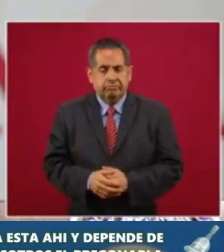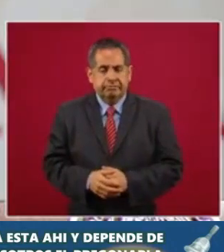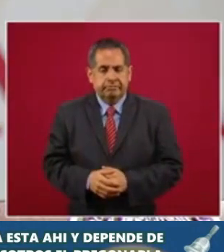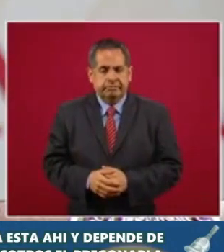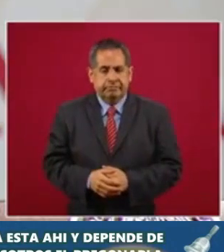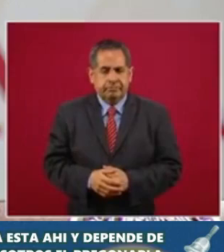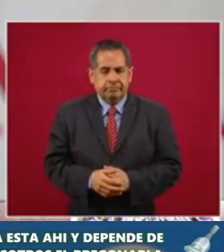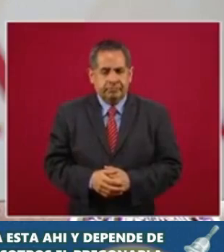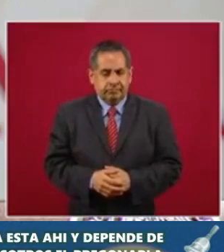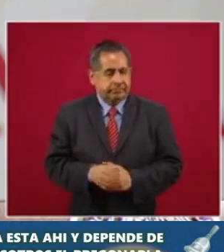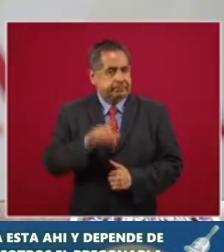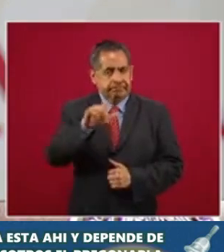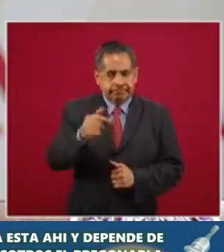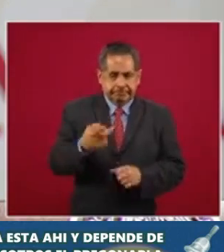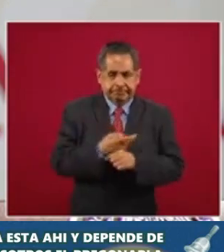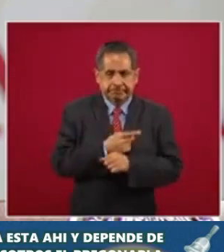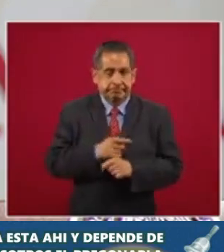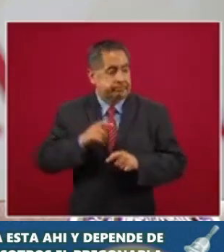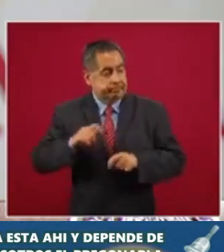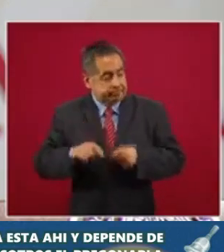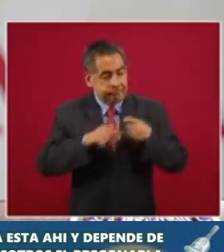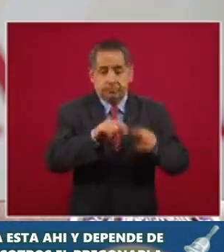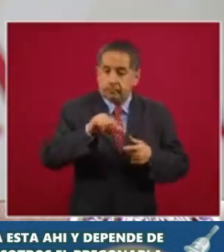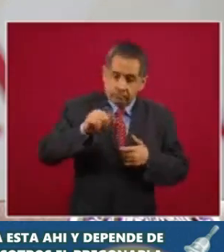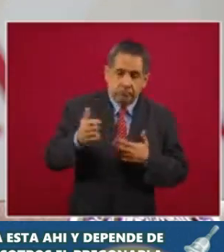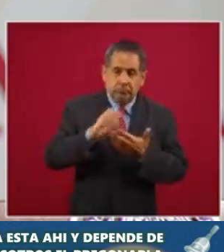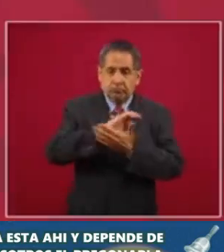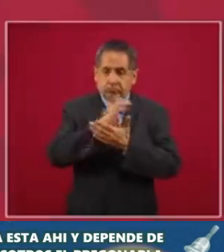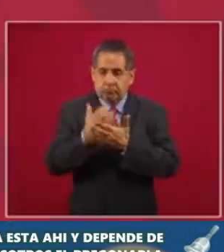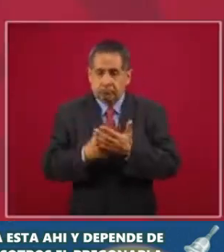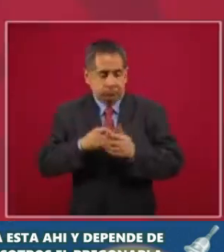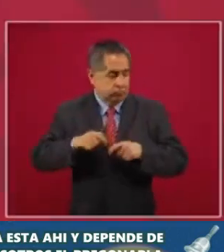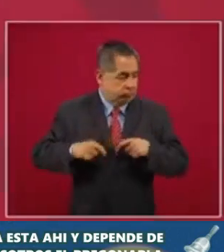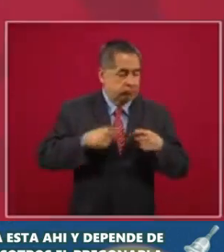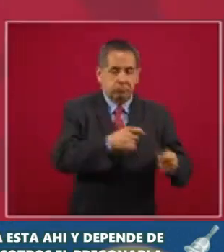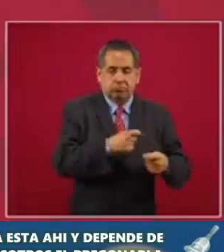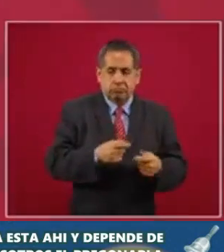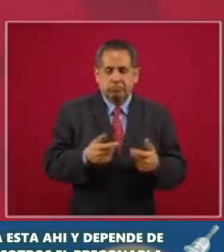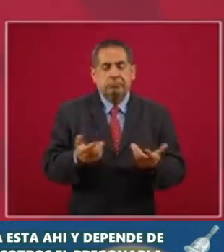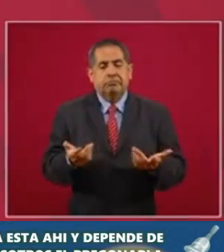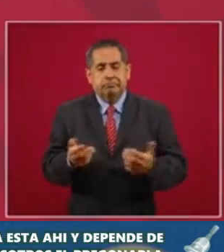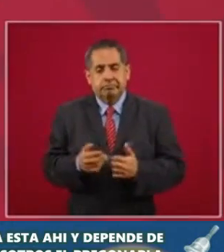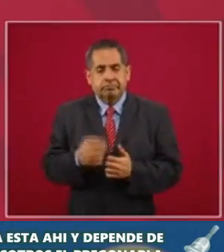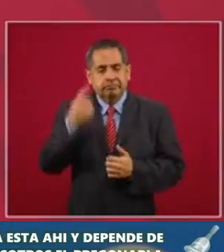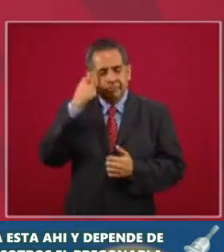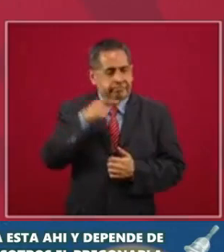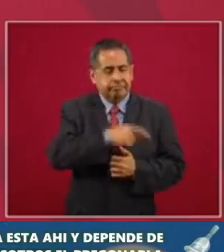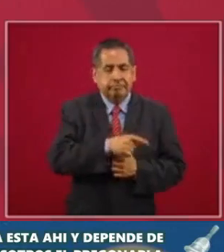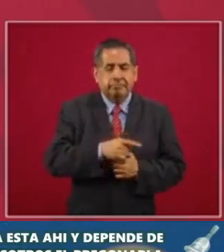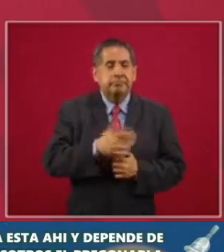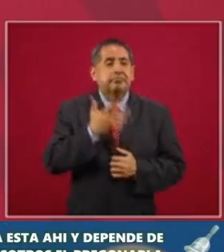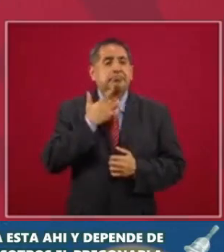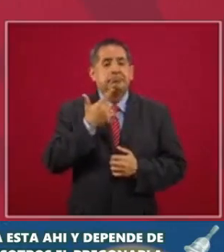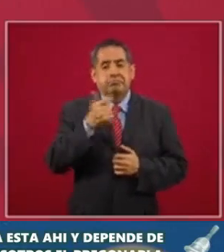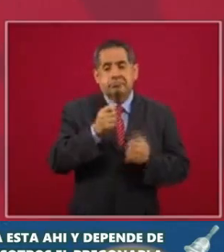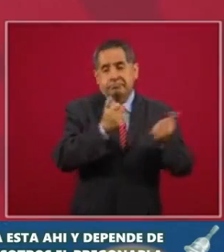luego se les dio otro contrato para traer gas